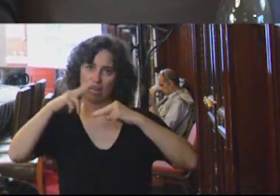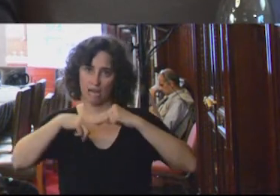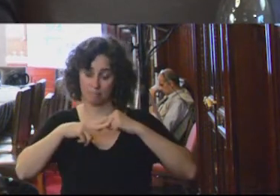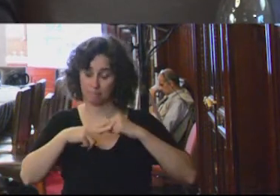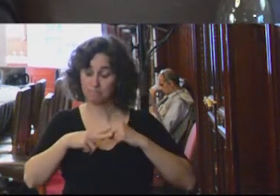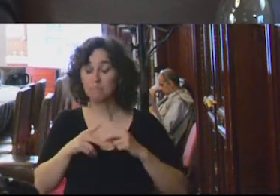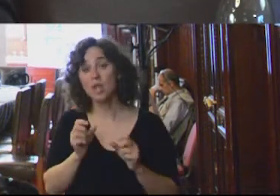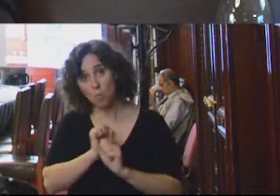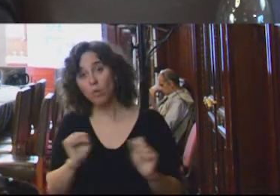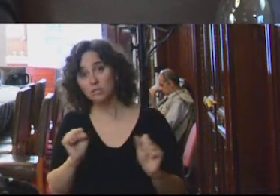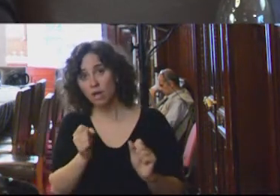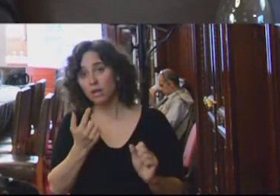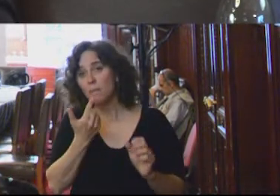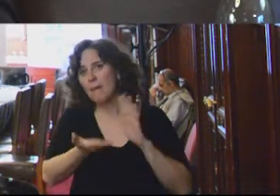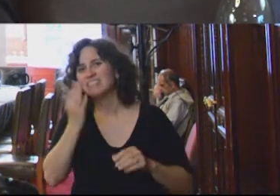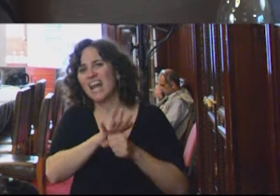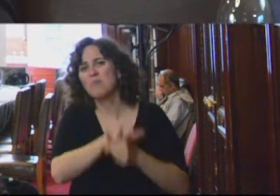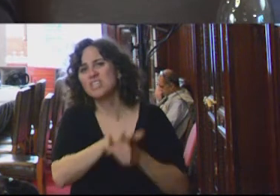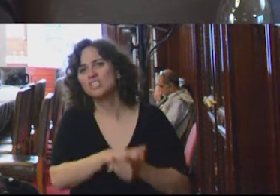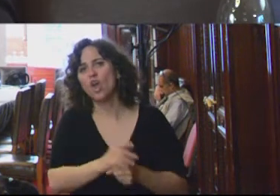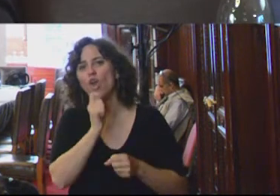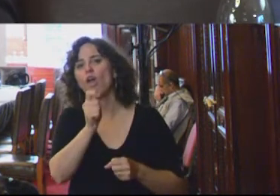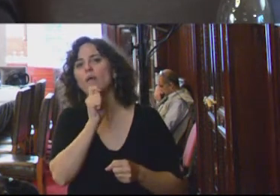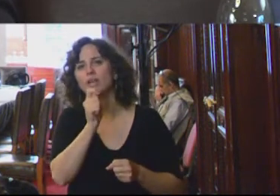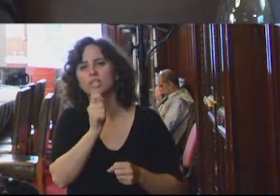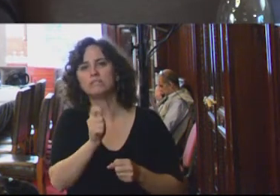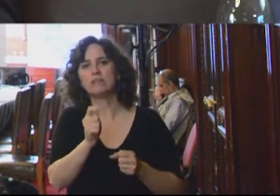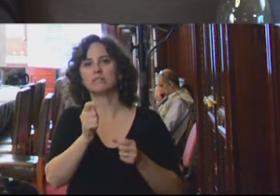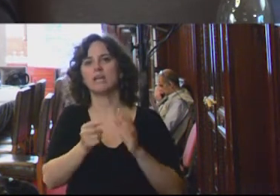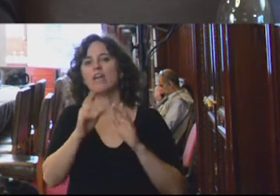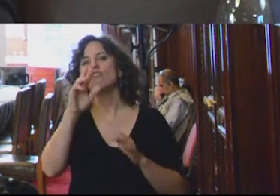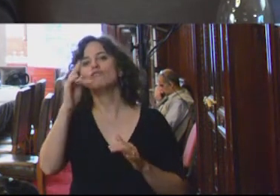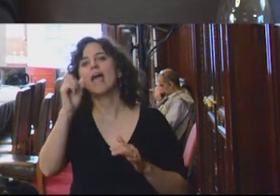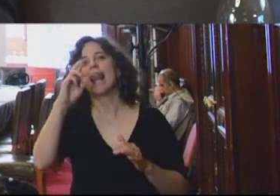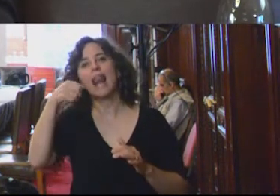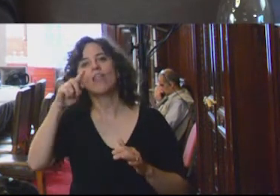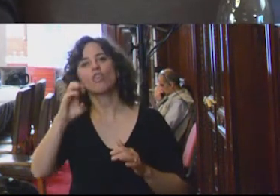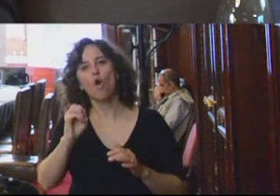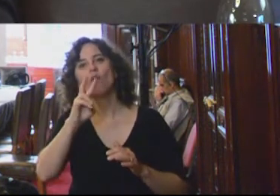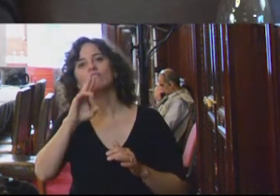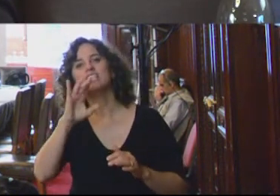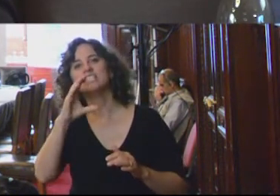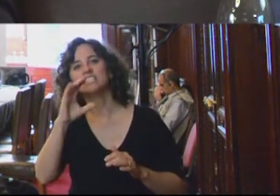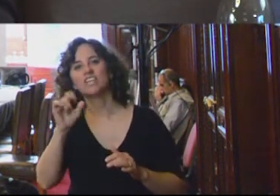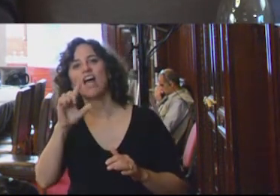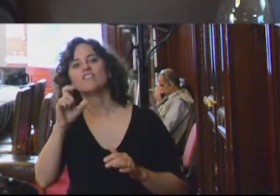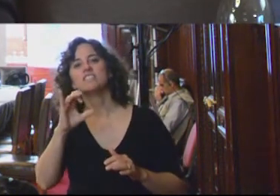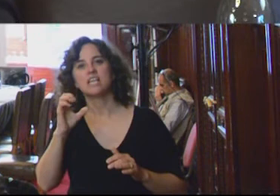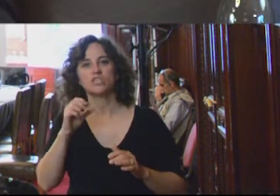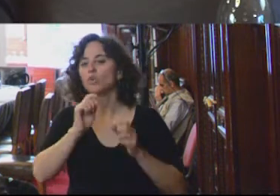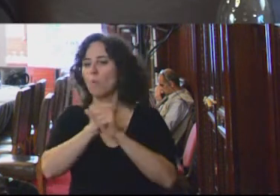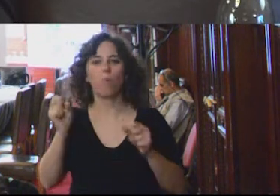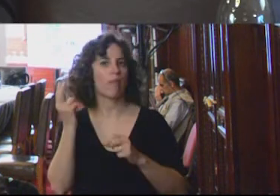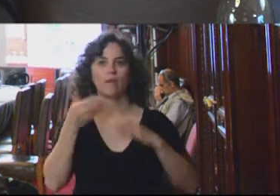ejemplos de la represión lo representen los casos de los periodistas Fernando Villavicencio, actualmente con grillete electrónico por denunciar la